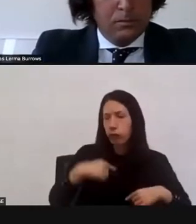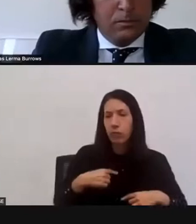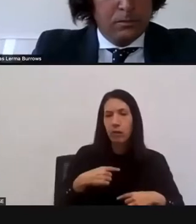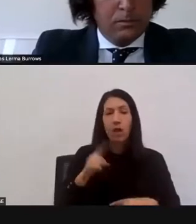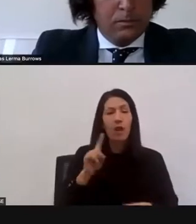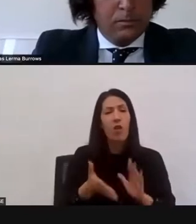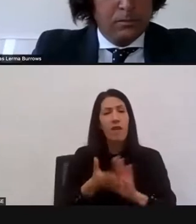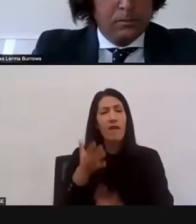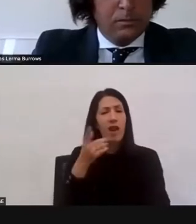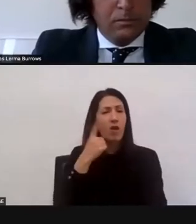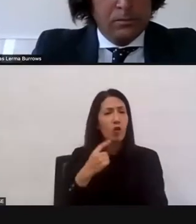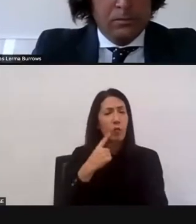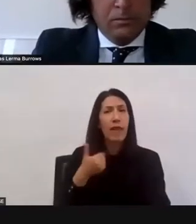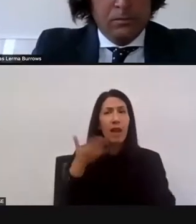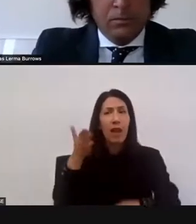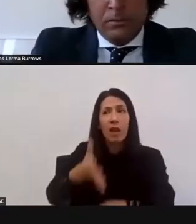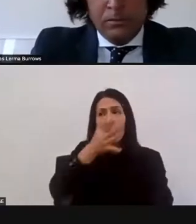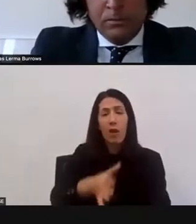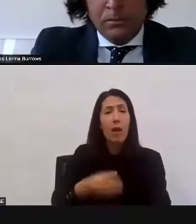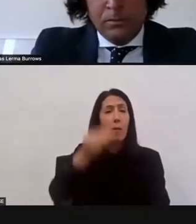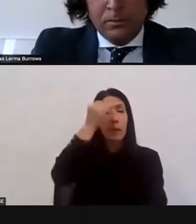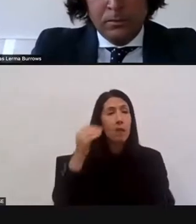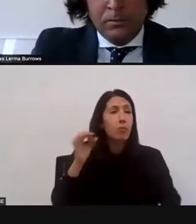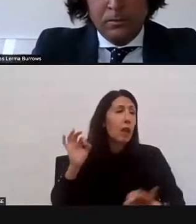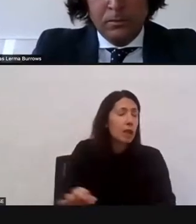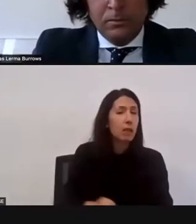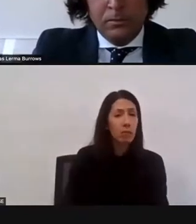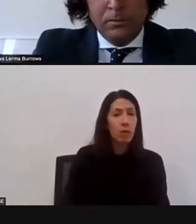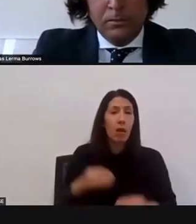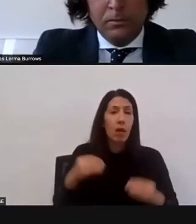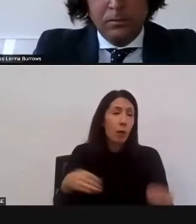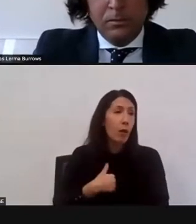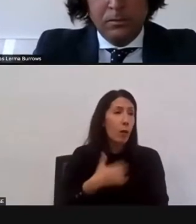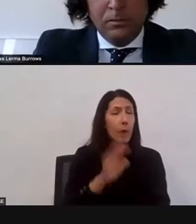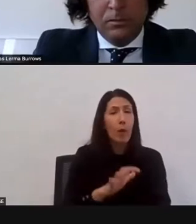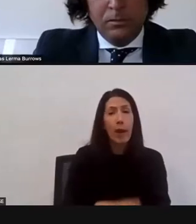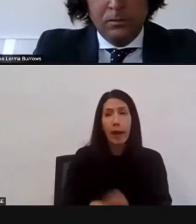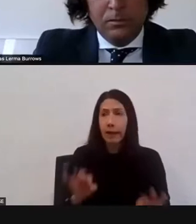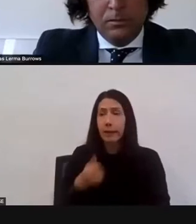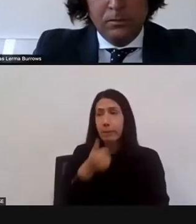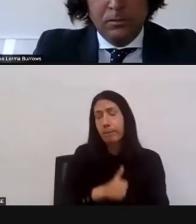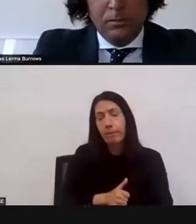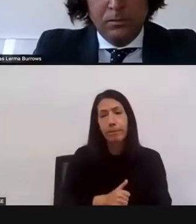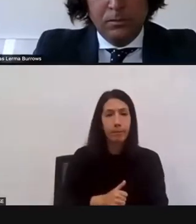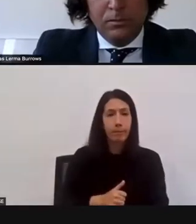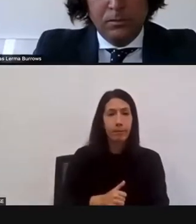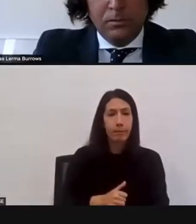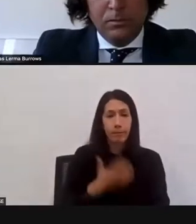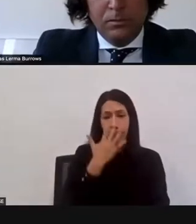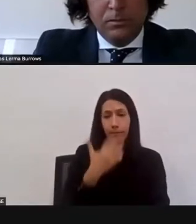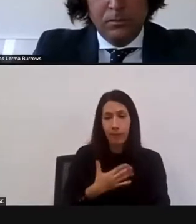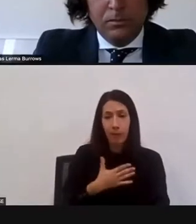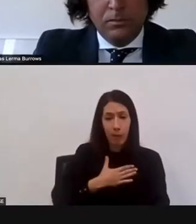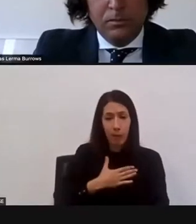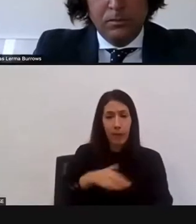a la denuncia ni lo consideran algo normal. Es que, bueno, han hecho mi broma sobre mi raza, mi